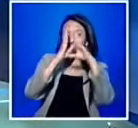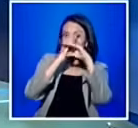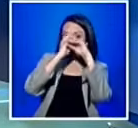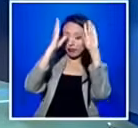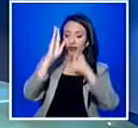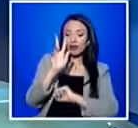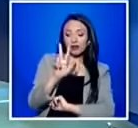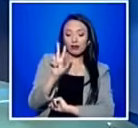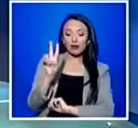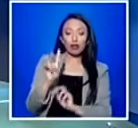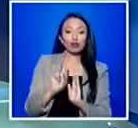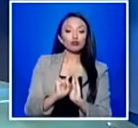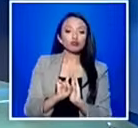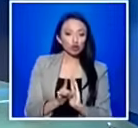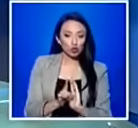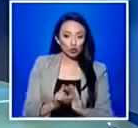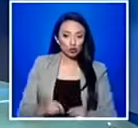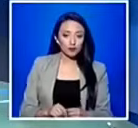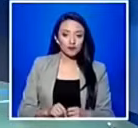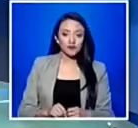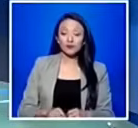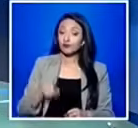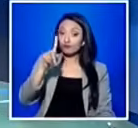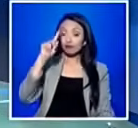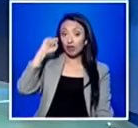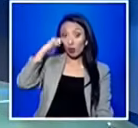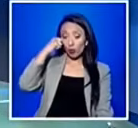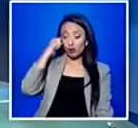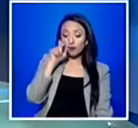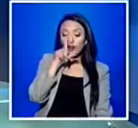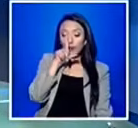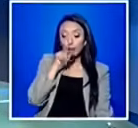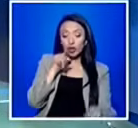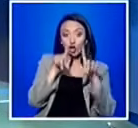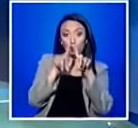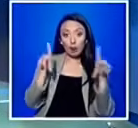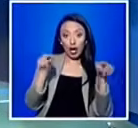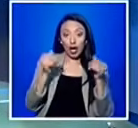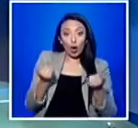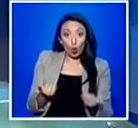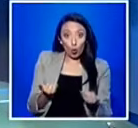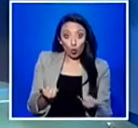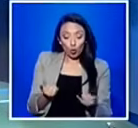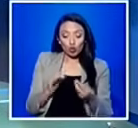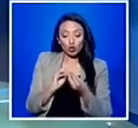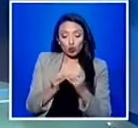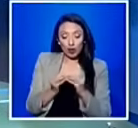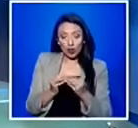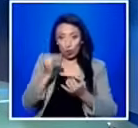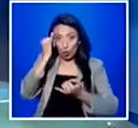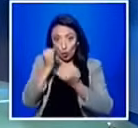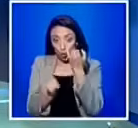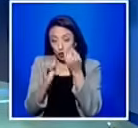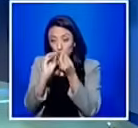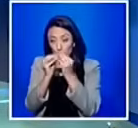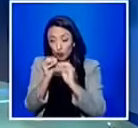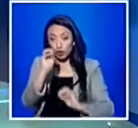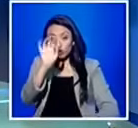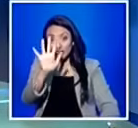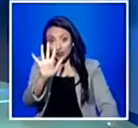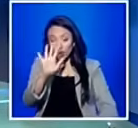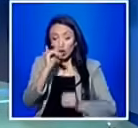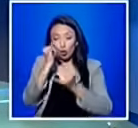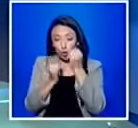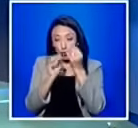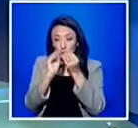con 32 minutos. Recordarles además que el pico y placa hoy aplica para los vehículos cuyas placas terminan